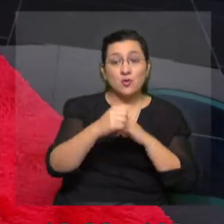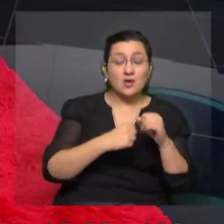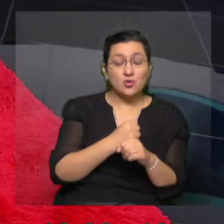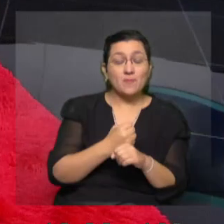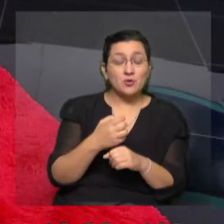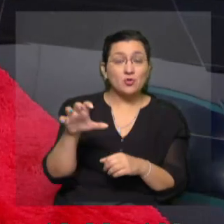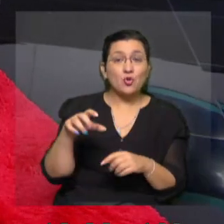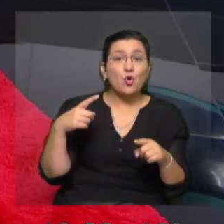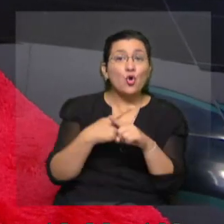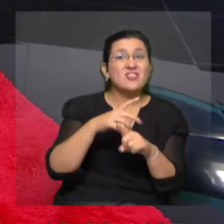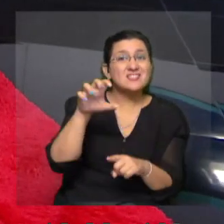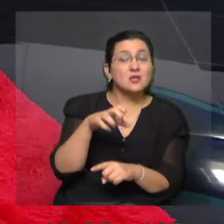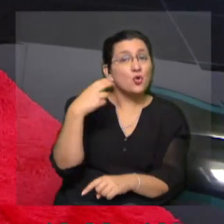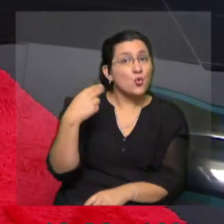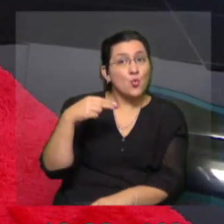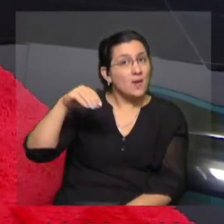Cerro.